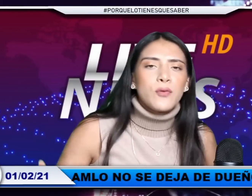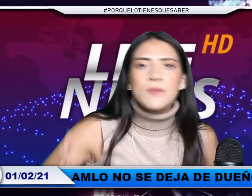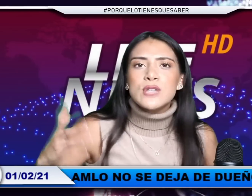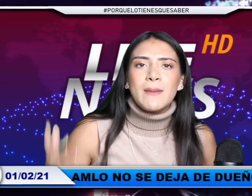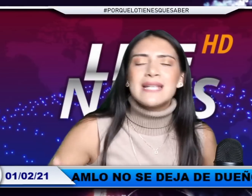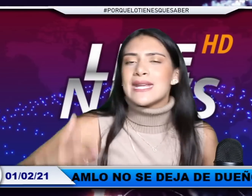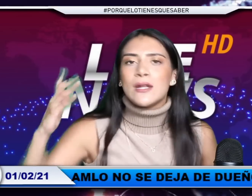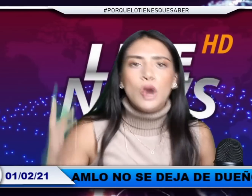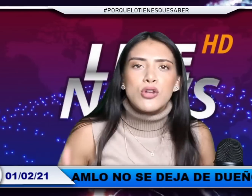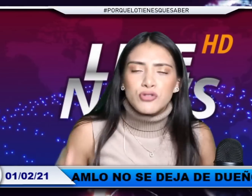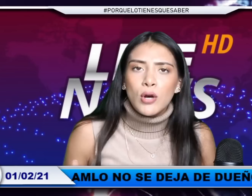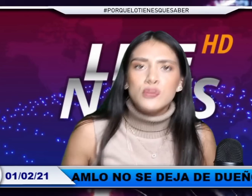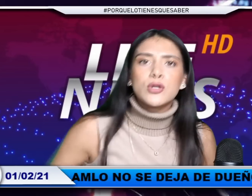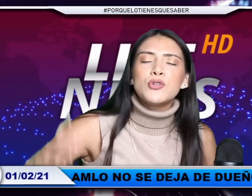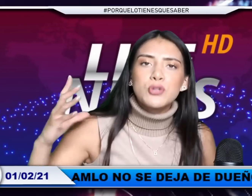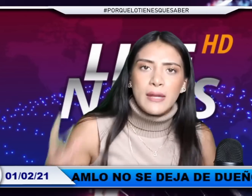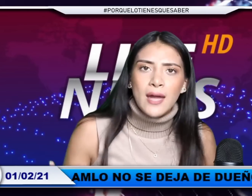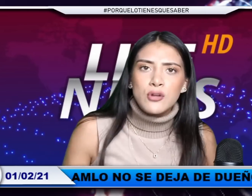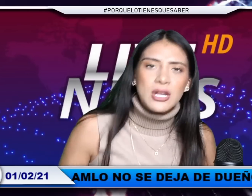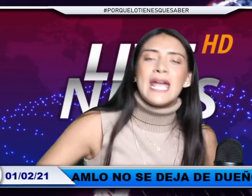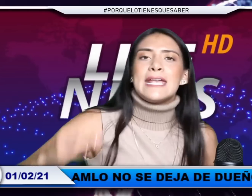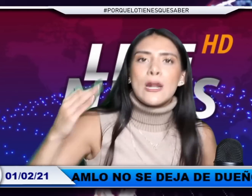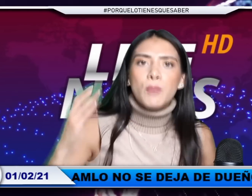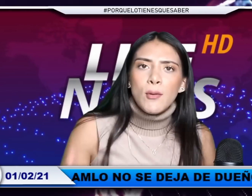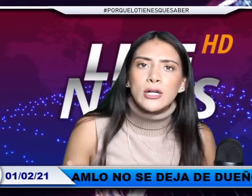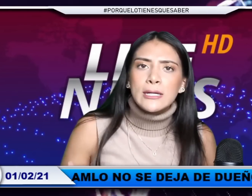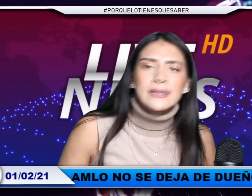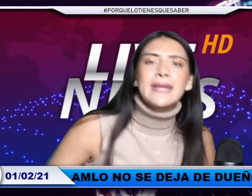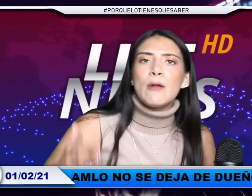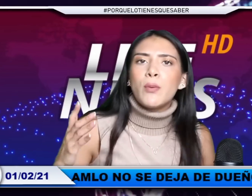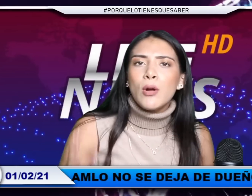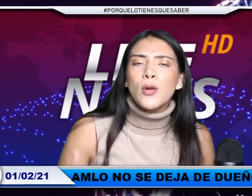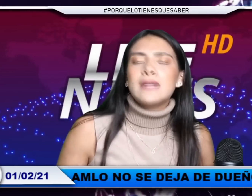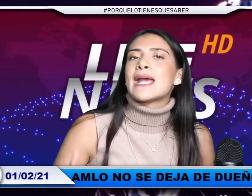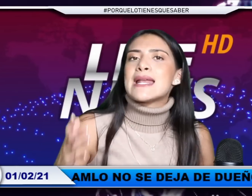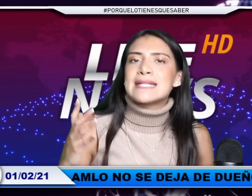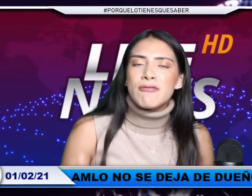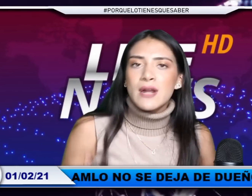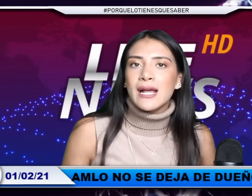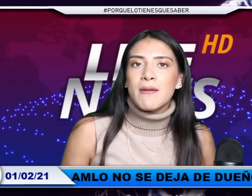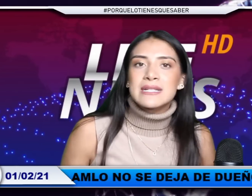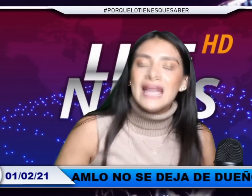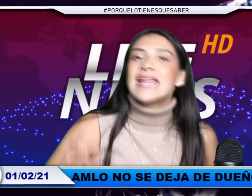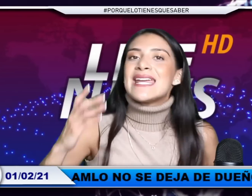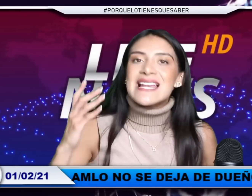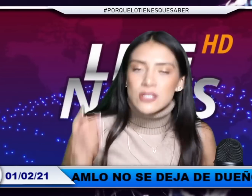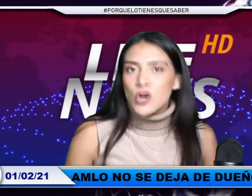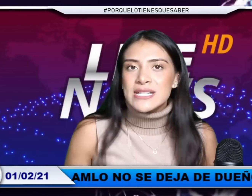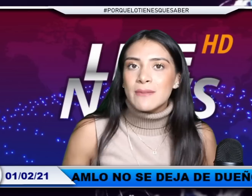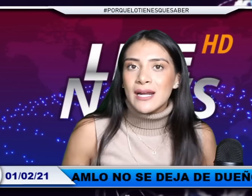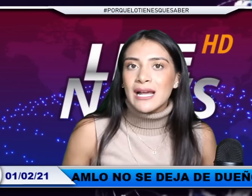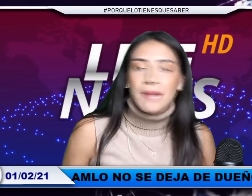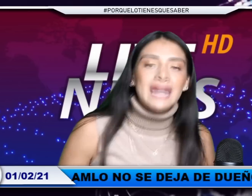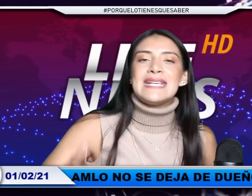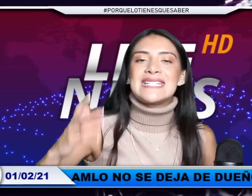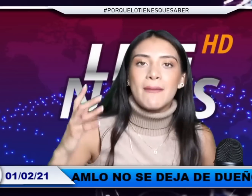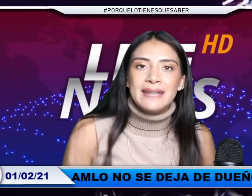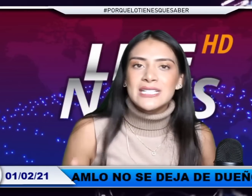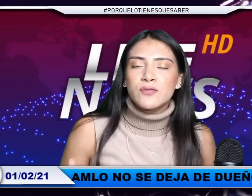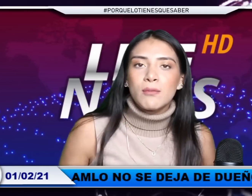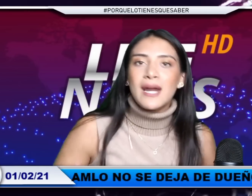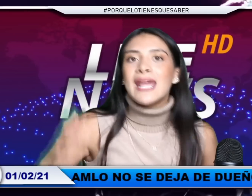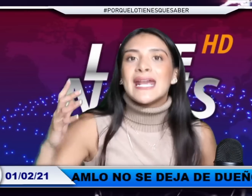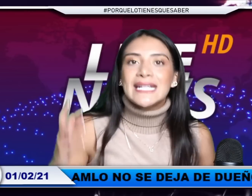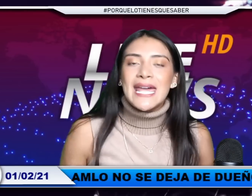como si fuéramos animales, y no lo somos, somos ciudadanos, y el pueblo quita y el pueblo pone, y que les entre en la cabeza, y las cosas van a cambiar y se